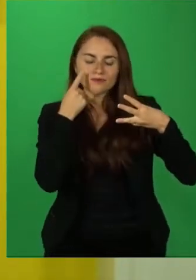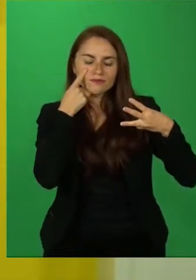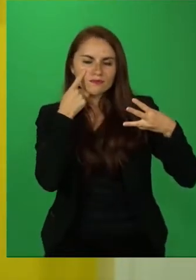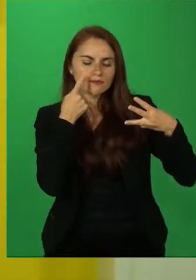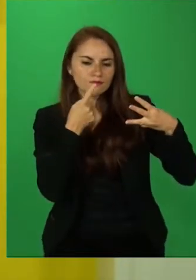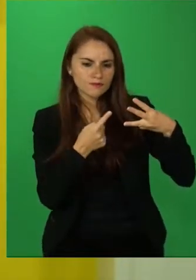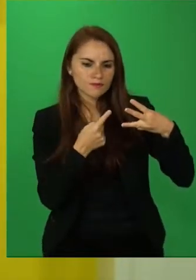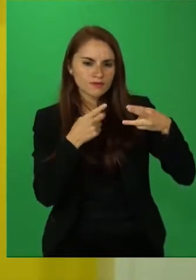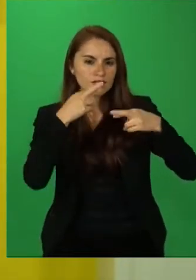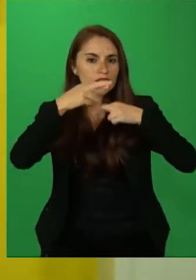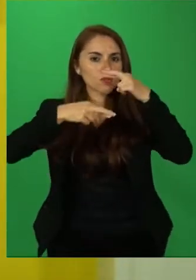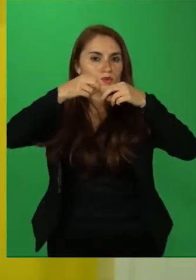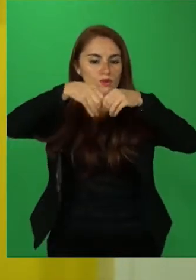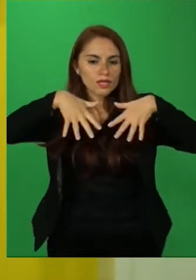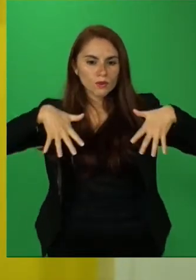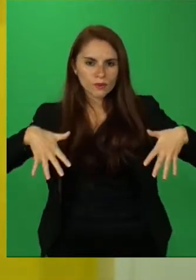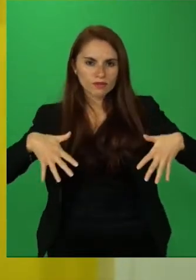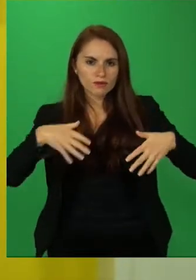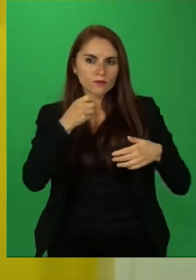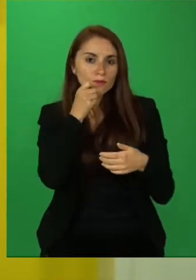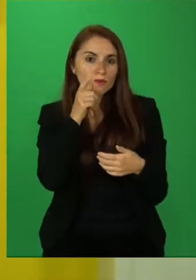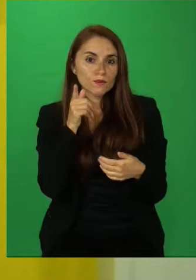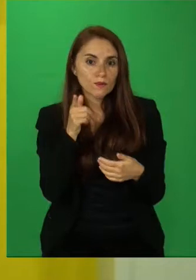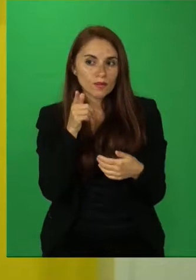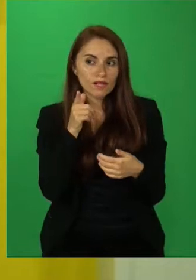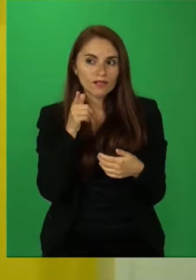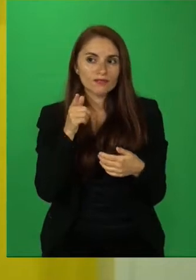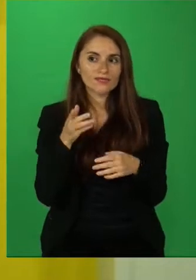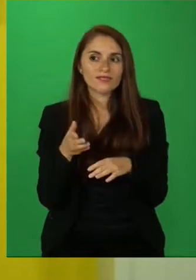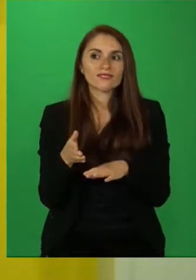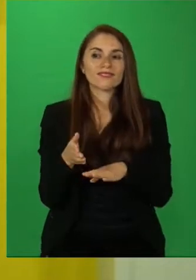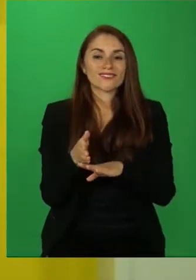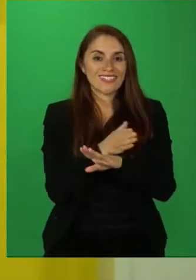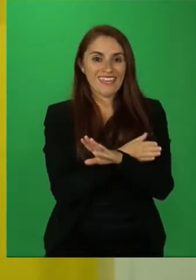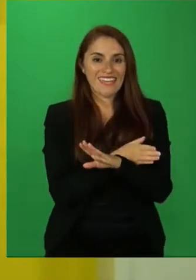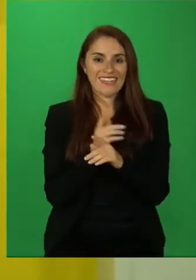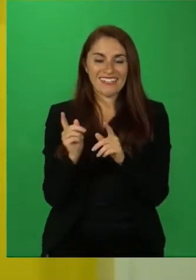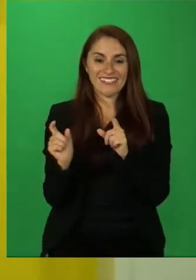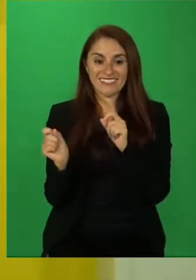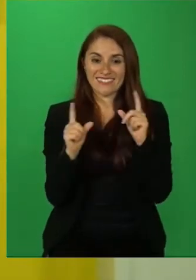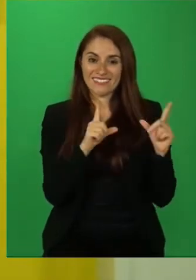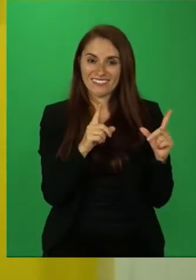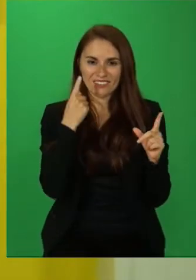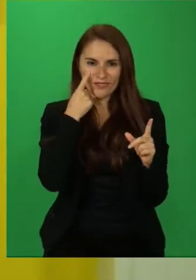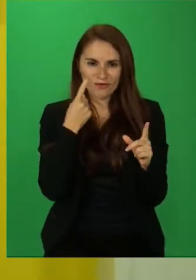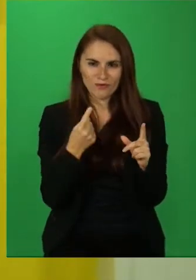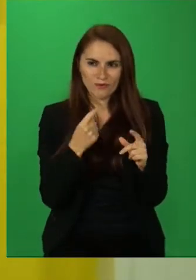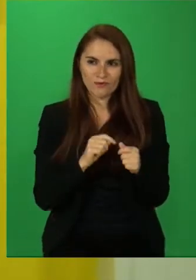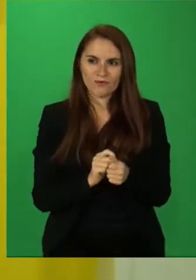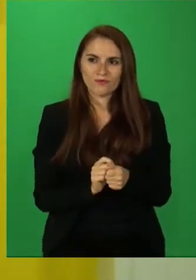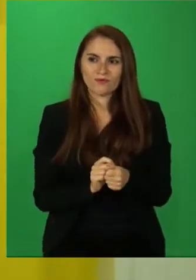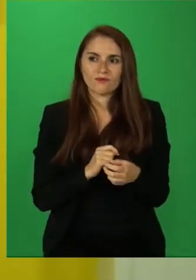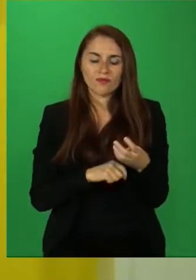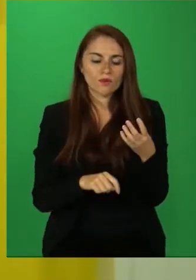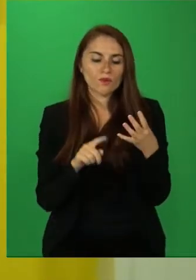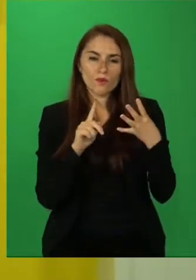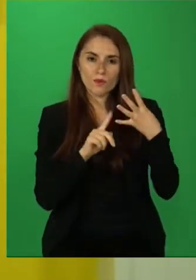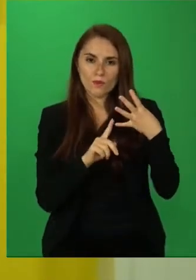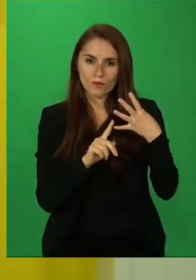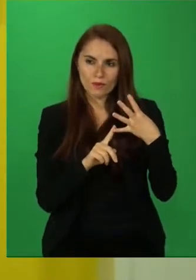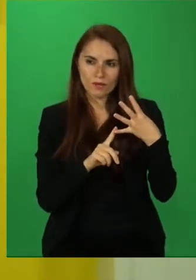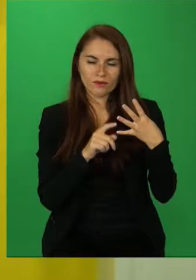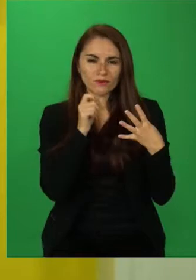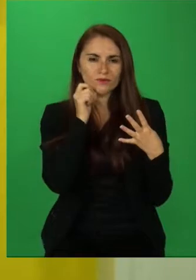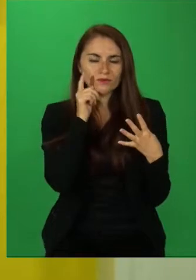de los recursos lingüísticos. ¿Cuáles? Los que acabamos de revisar en la diapositiva anterior. El cuarto paso,